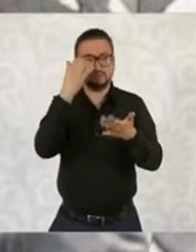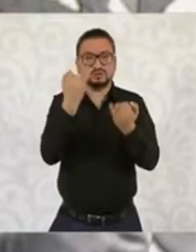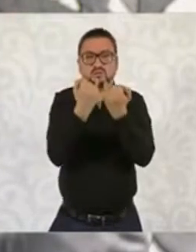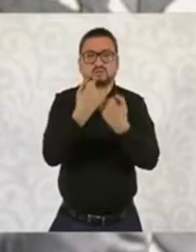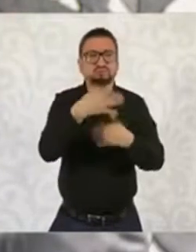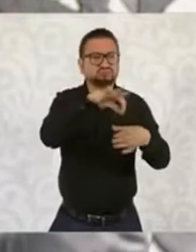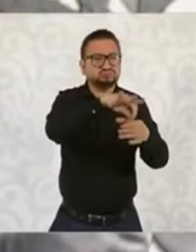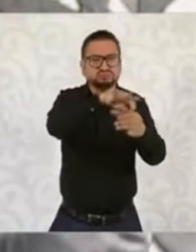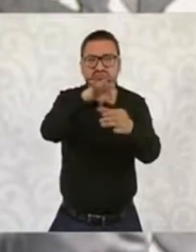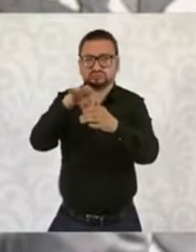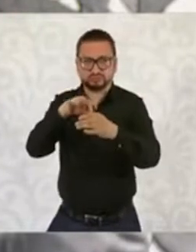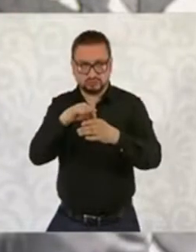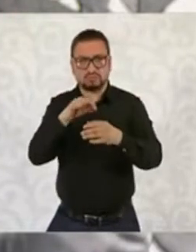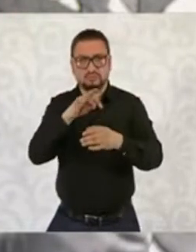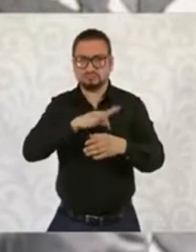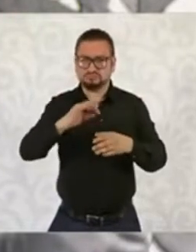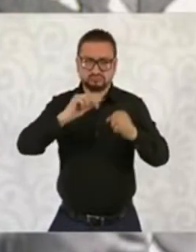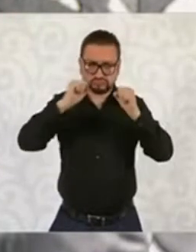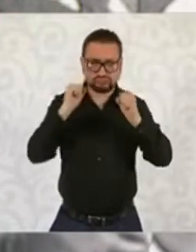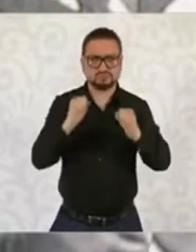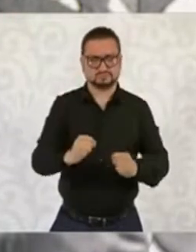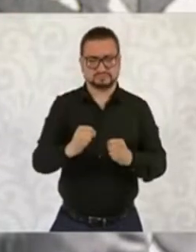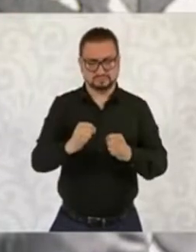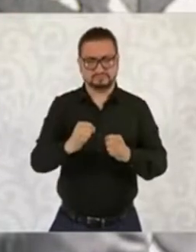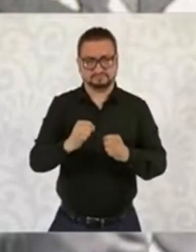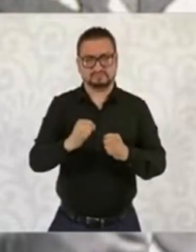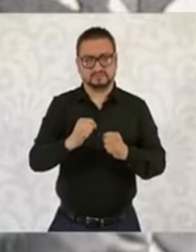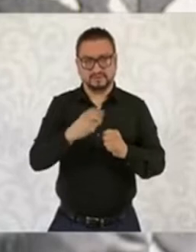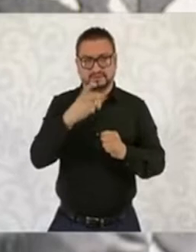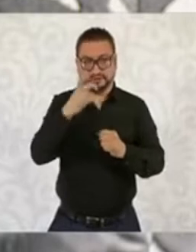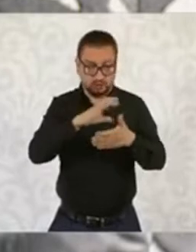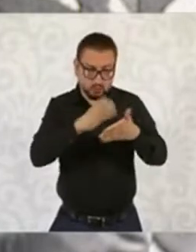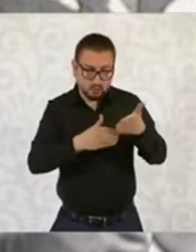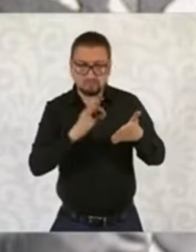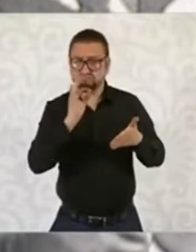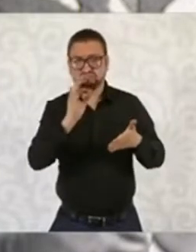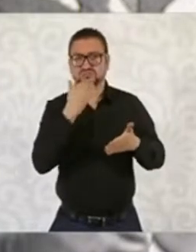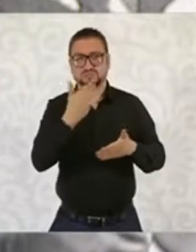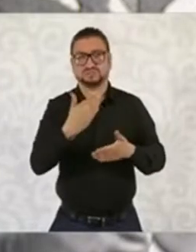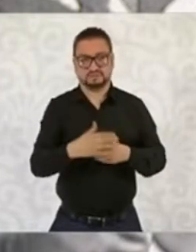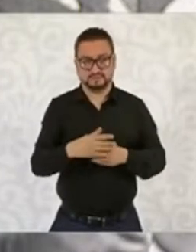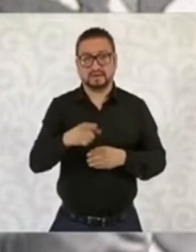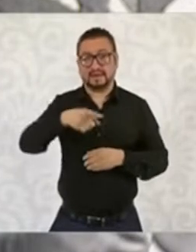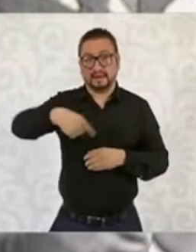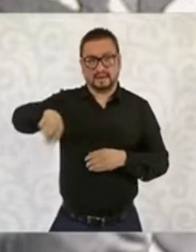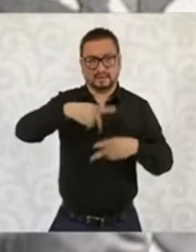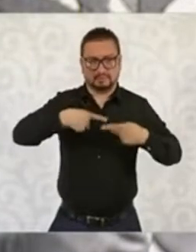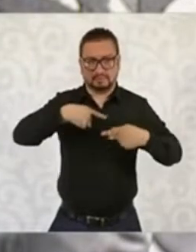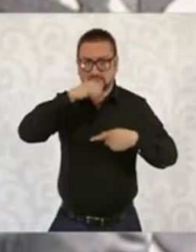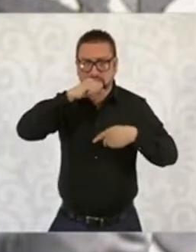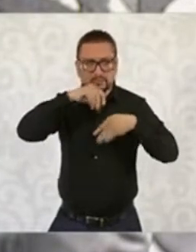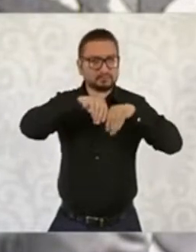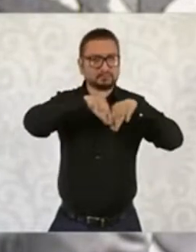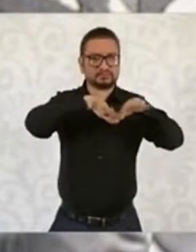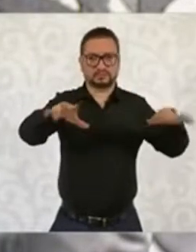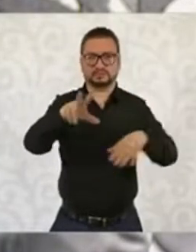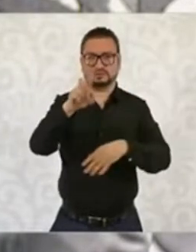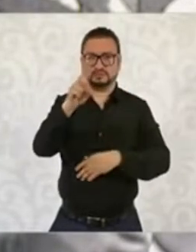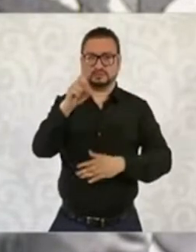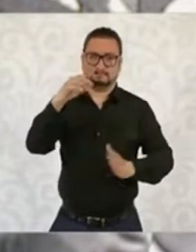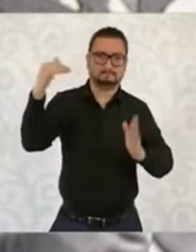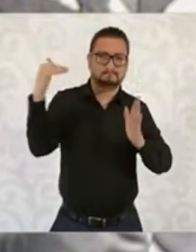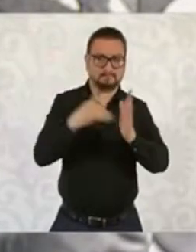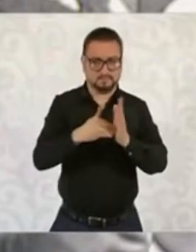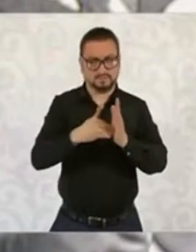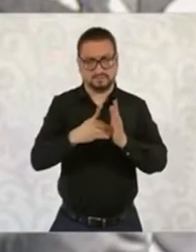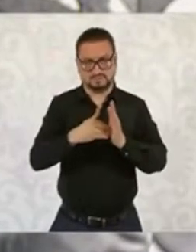votaciones para poder con ello legitimar y dar aval a este contrato y decir que estas convocatorias que se hicieron a los 30,000 de